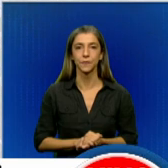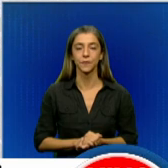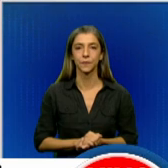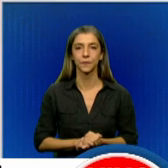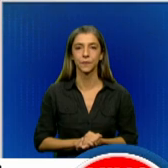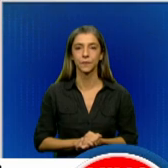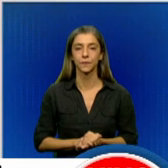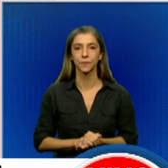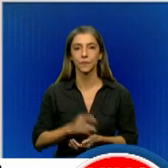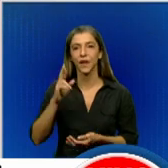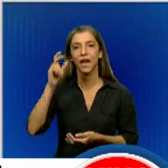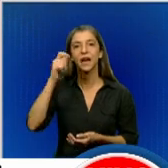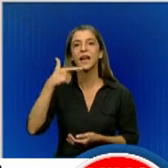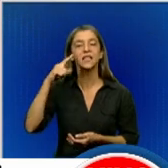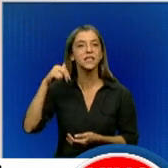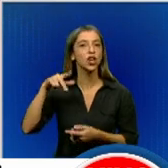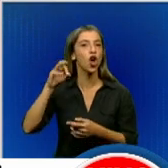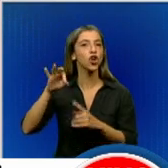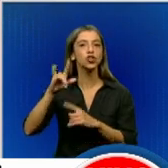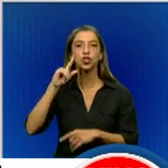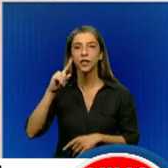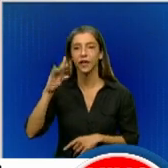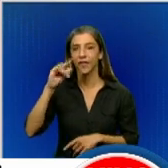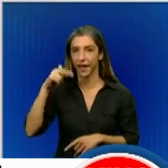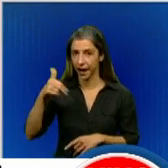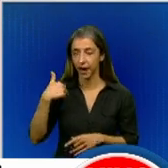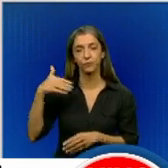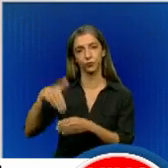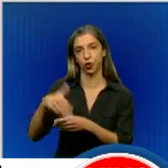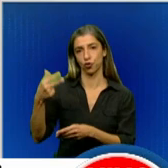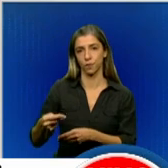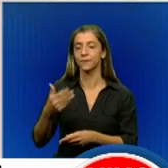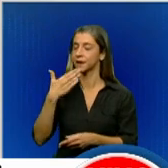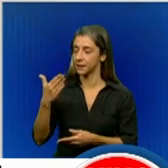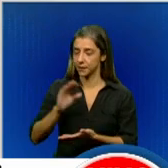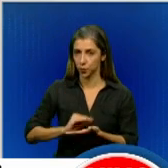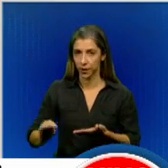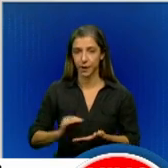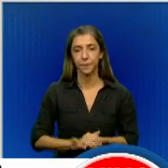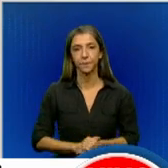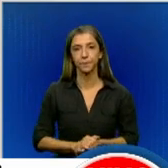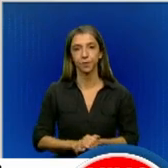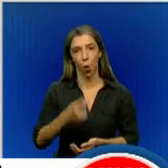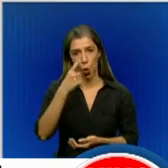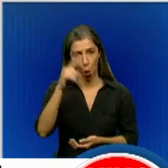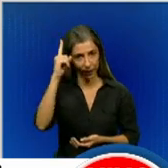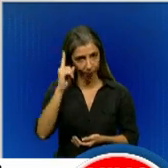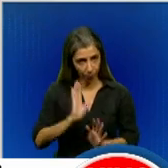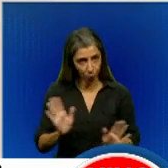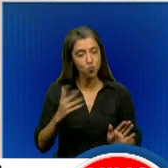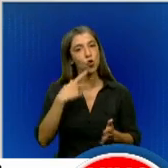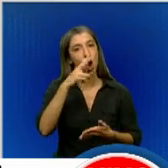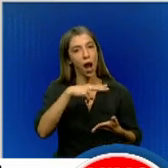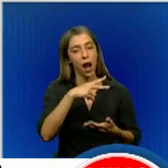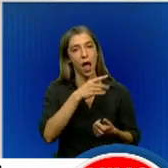recinos quina negativo gracias diputada última lectura de